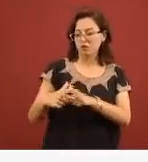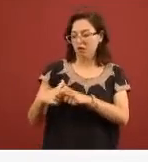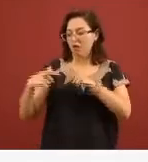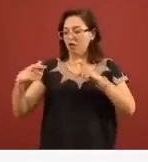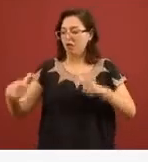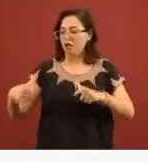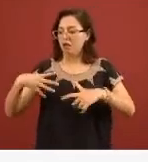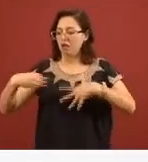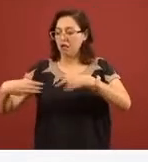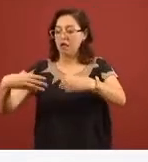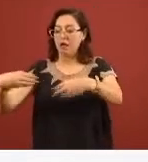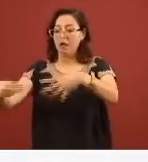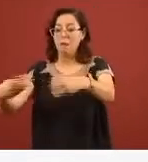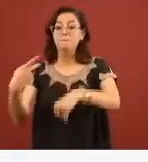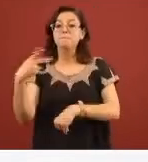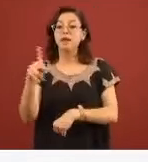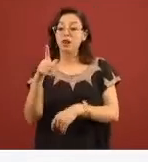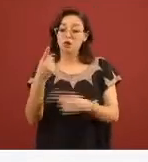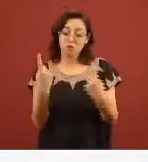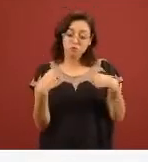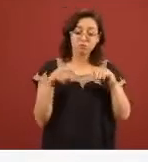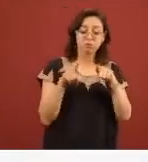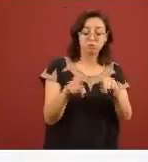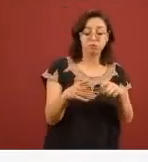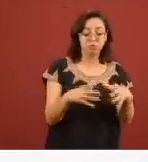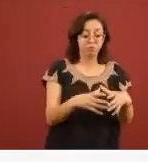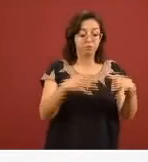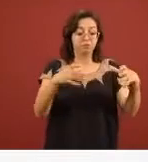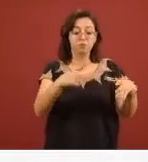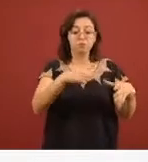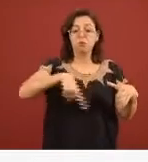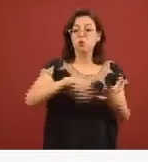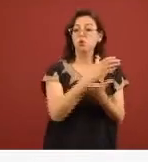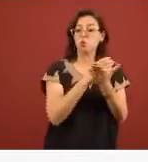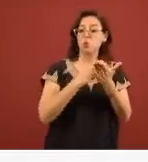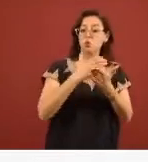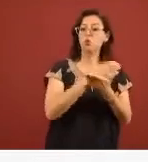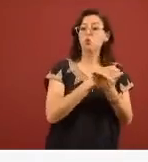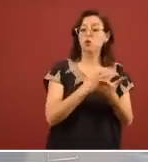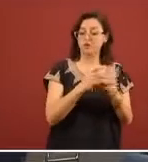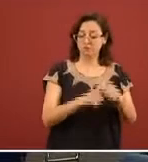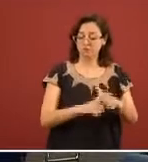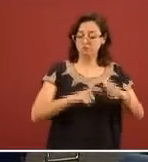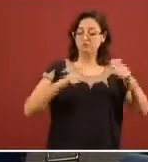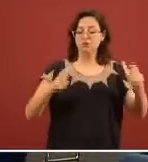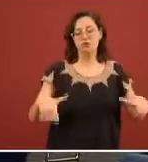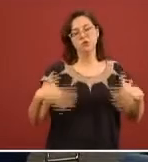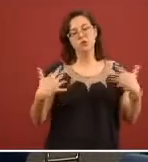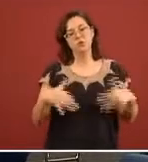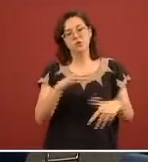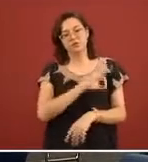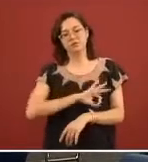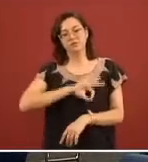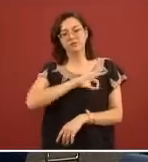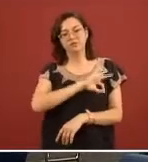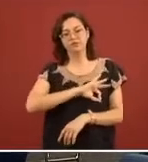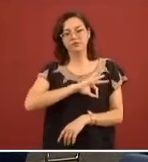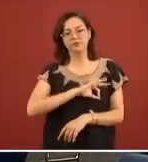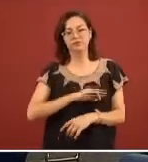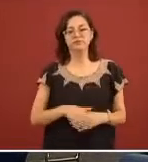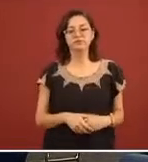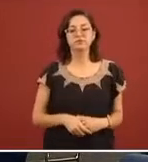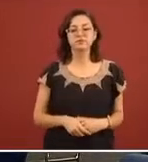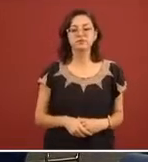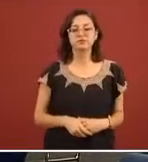se va incrementando la proporción y la cantidad de casos que felizmente se han recuperado. En